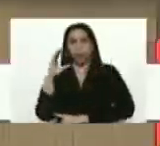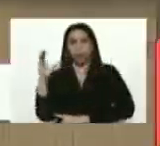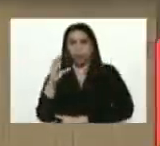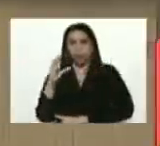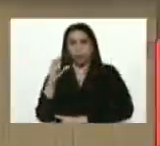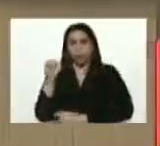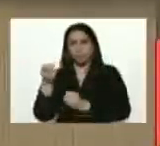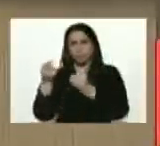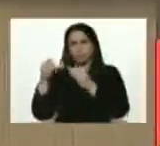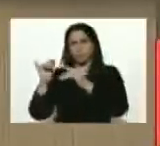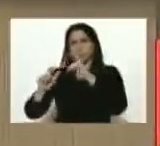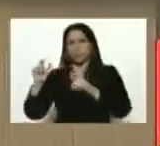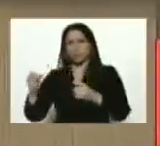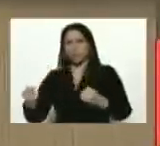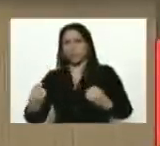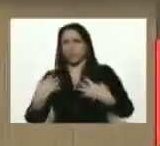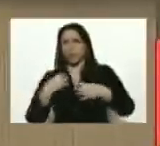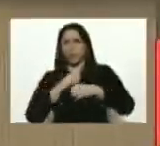Colombia.